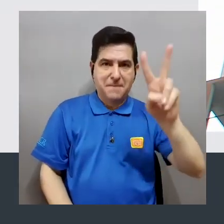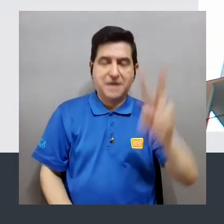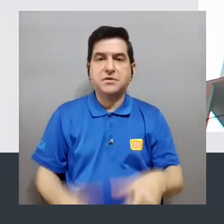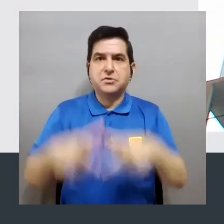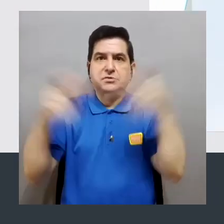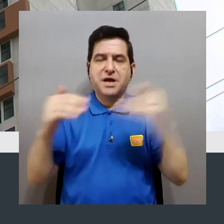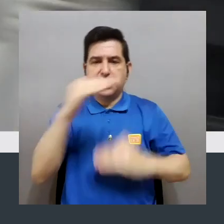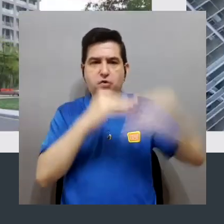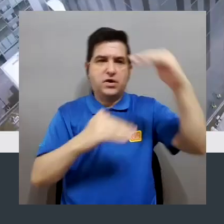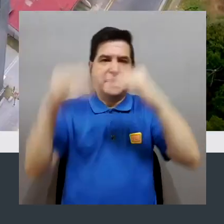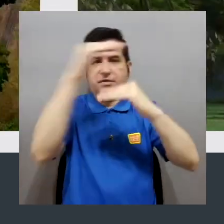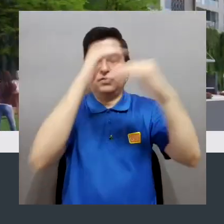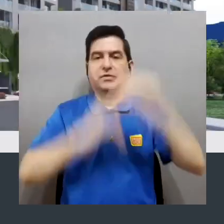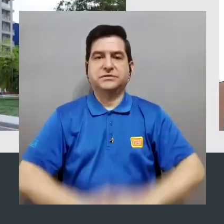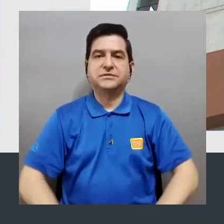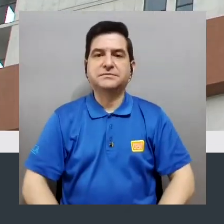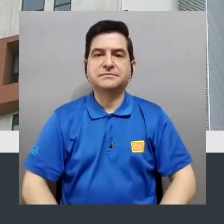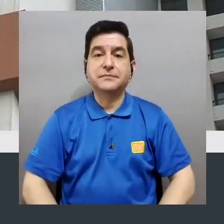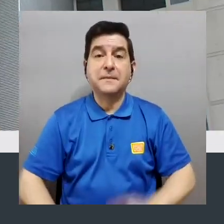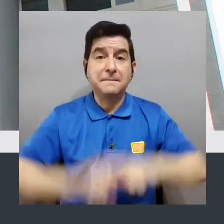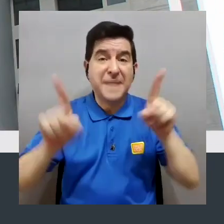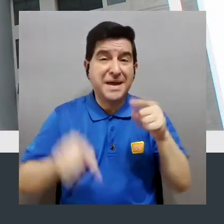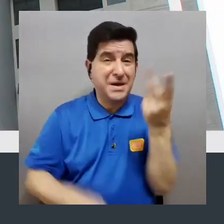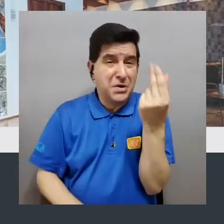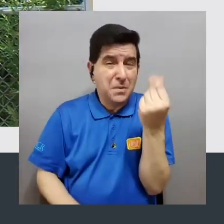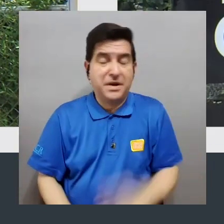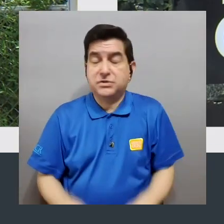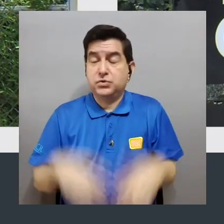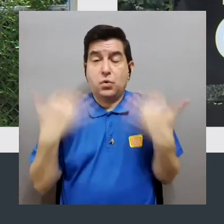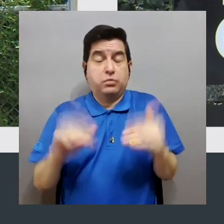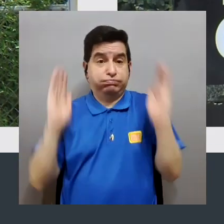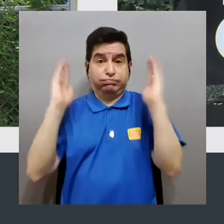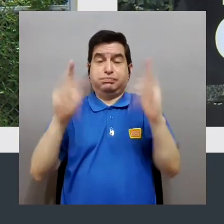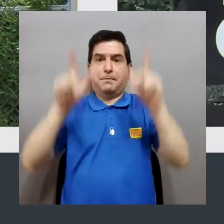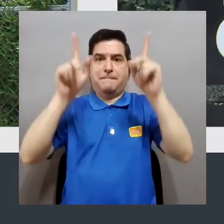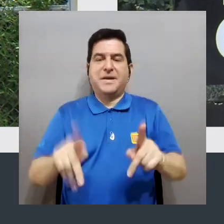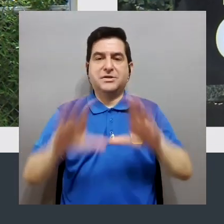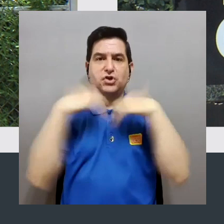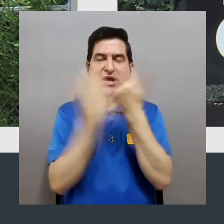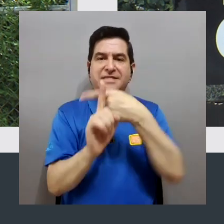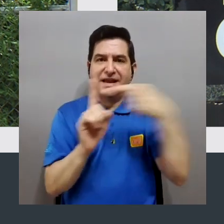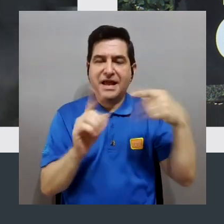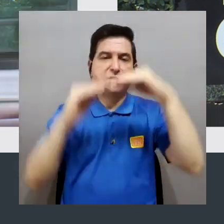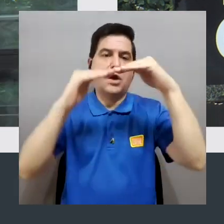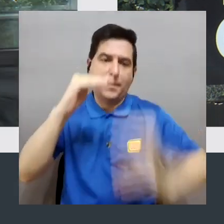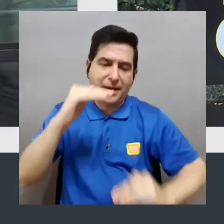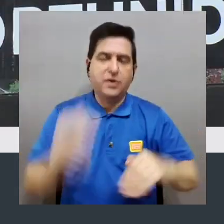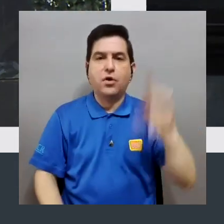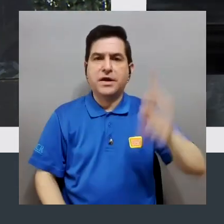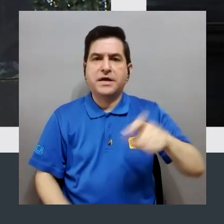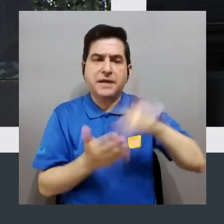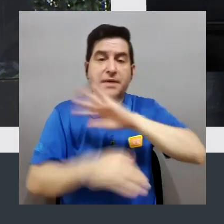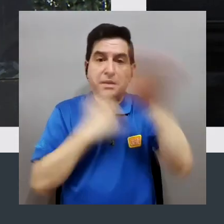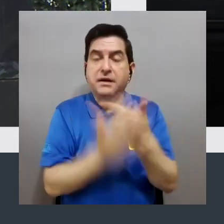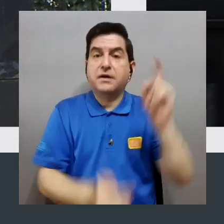en la mayoría de torres residenciales. Pero este precio es exorbitante para las personas de clases medias e inferiores que